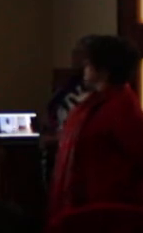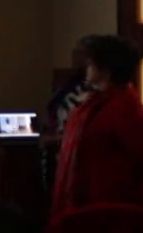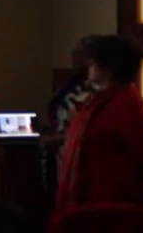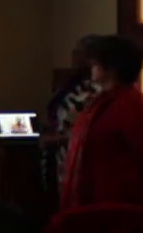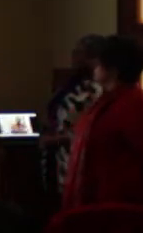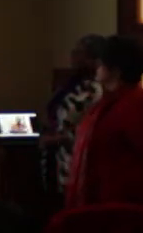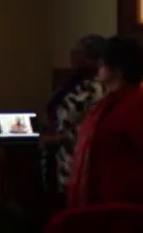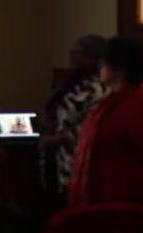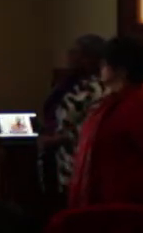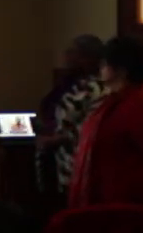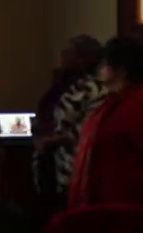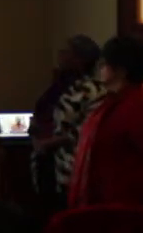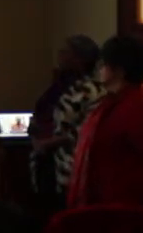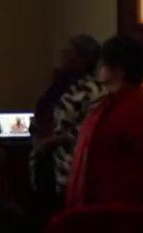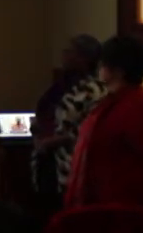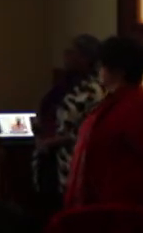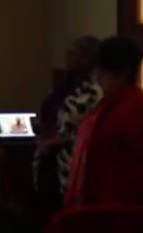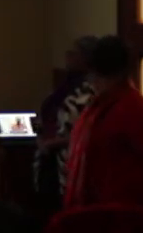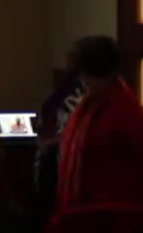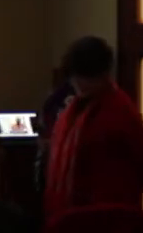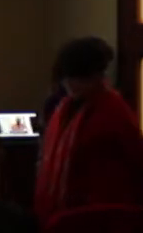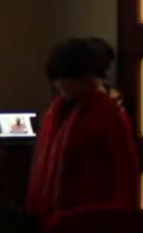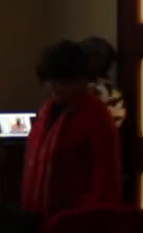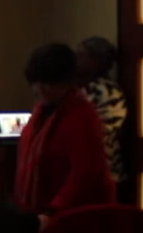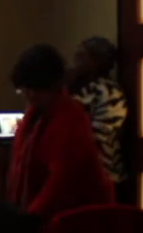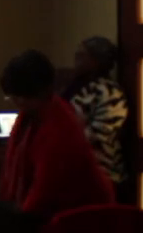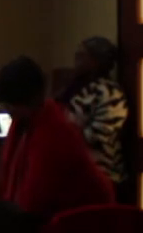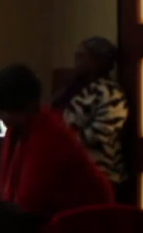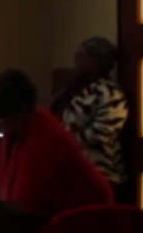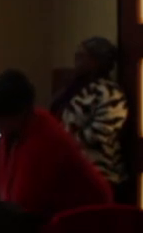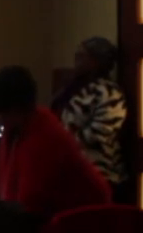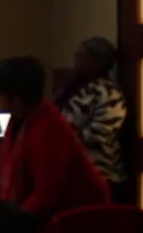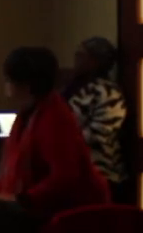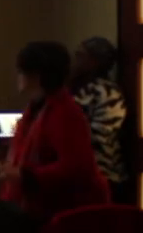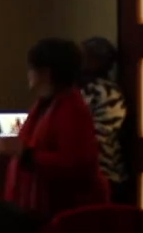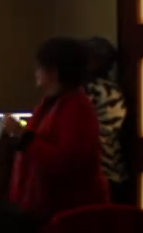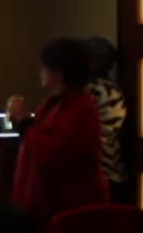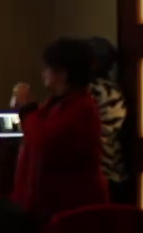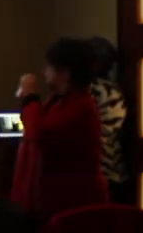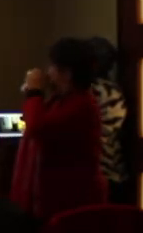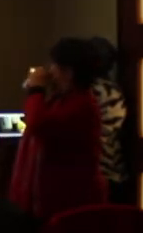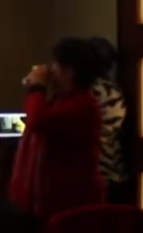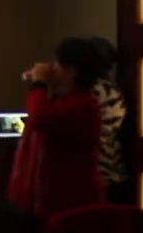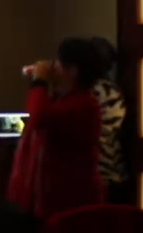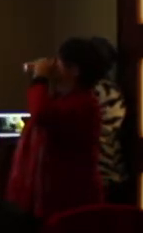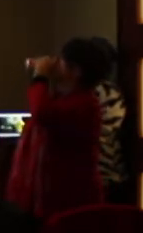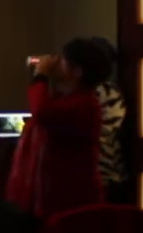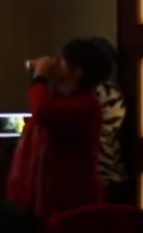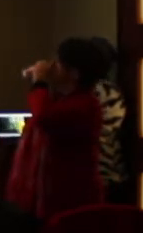popular. Cualquier obra que yo hago, lo hago después de un amplio proceso de estudio.